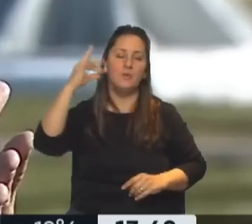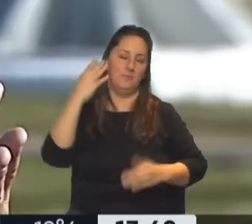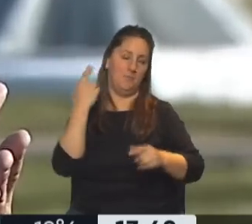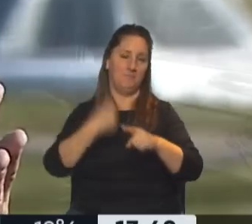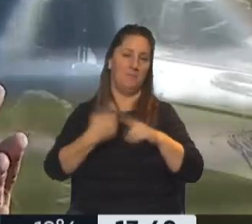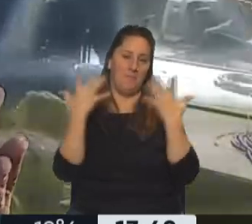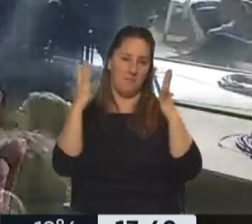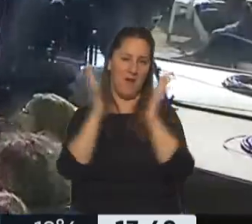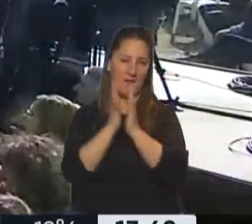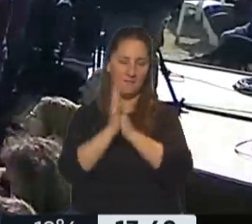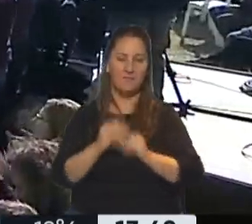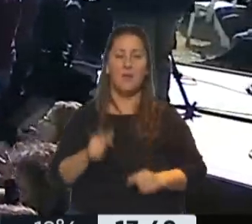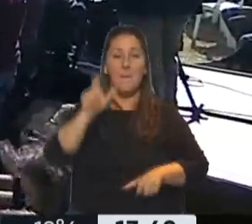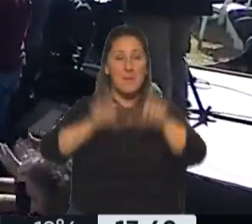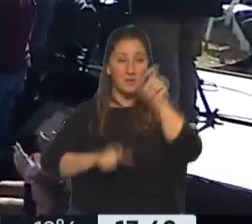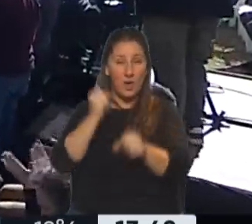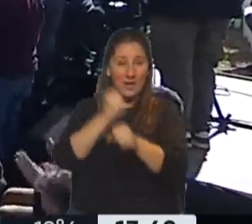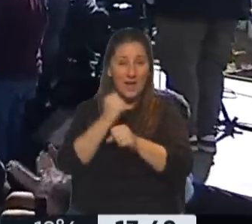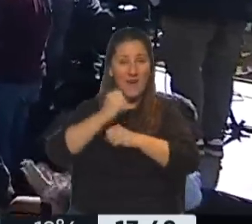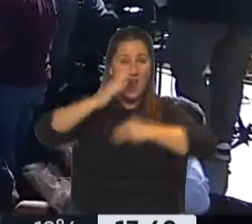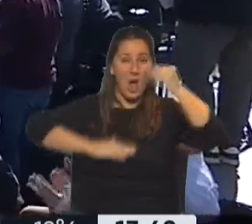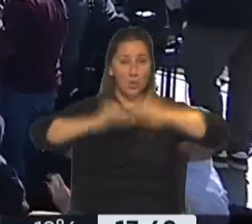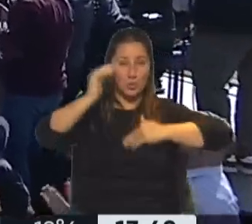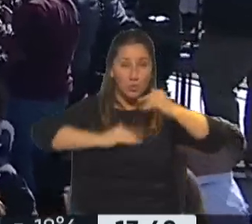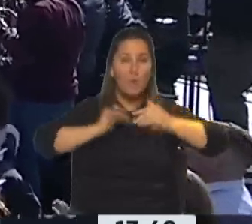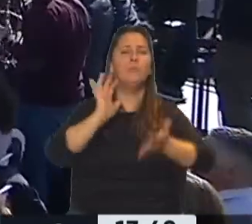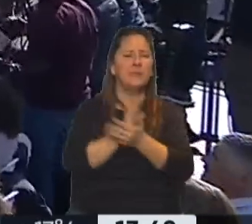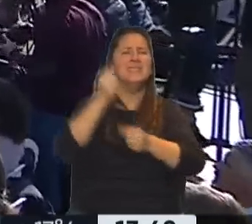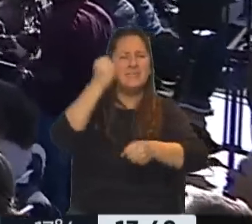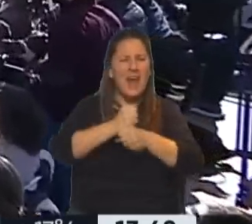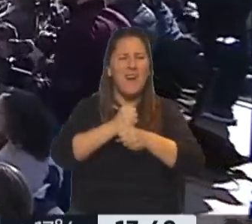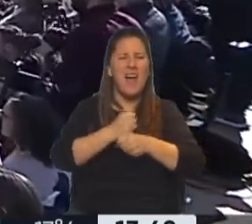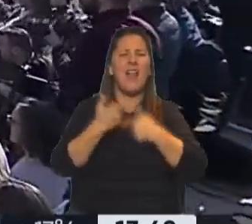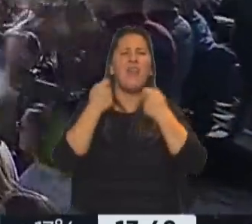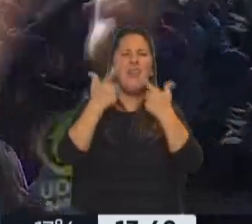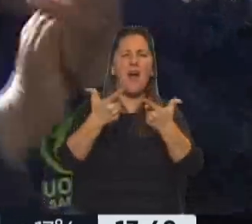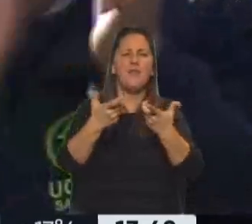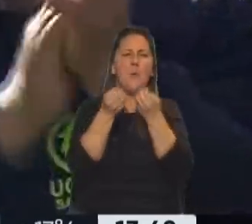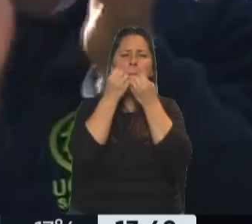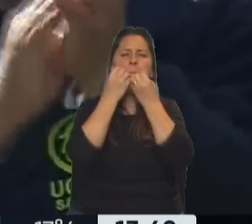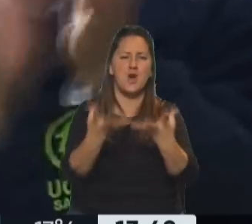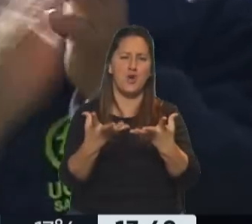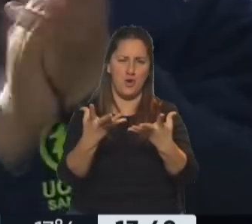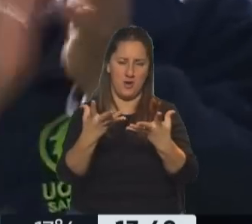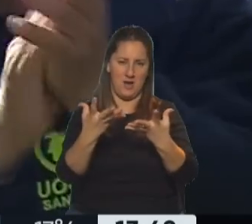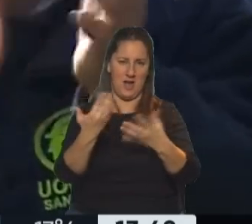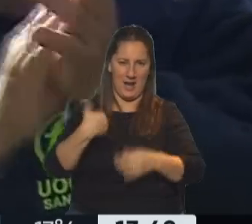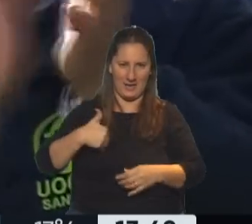celebrar. Los trabajadores de la construcción construyen. Es algo para celebrar.